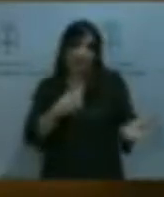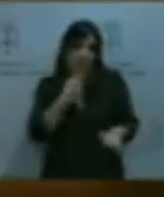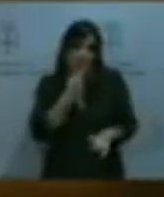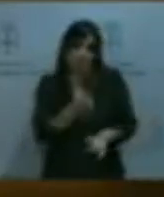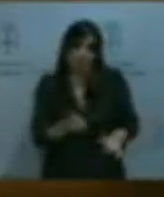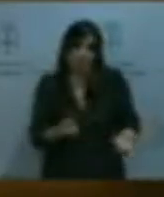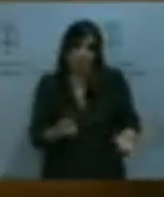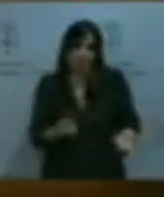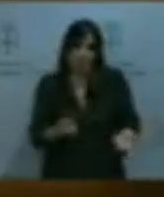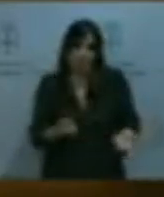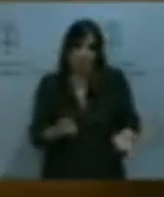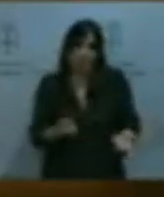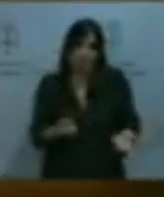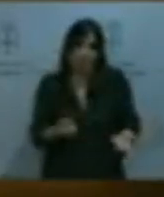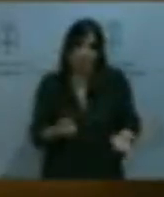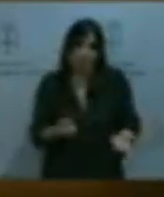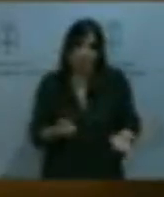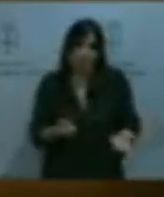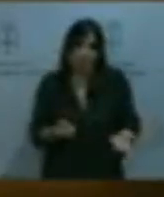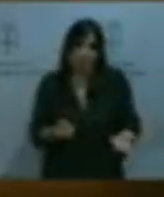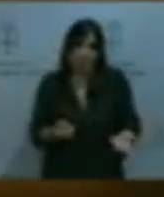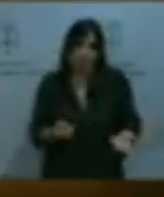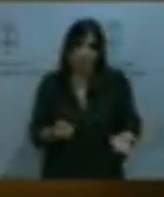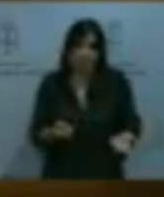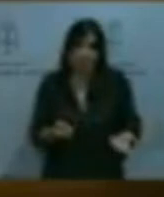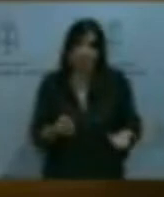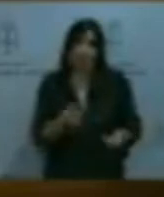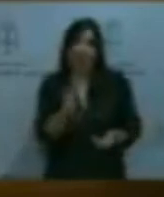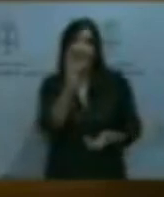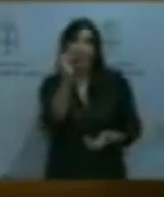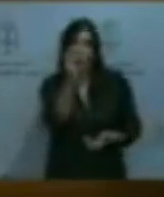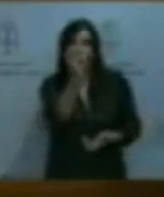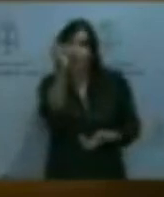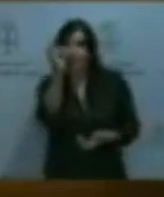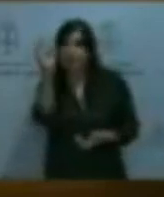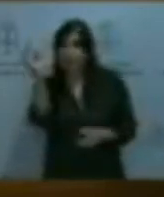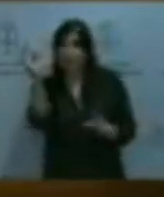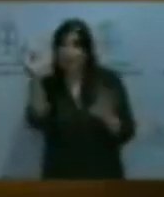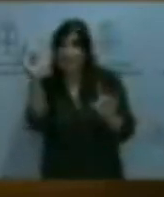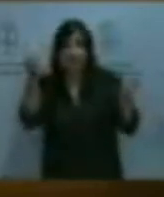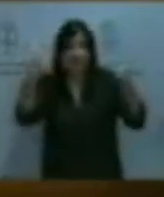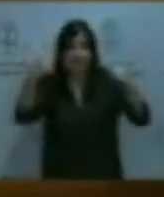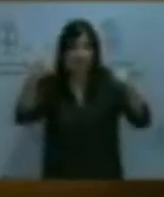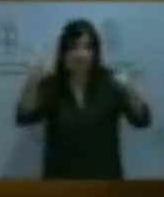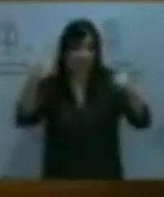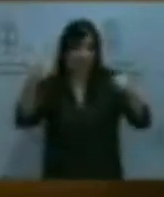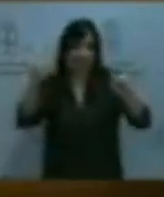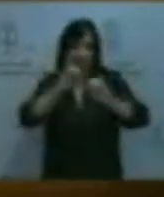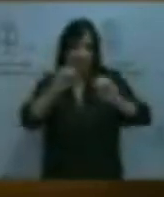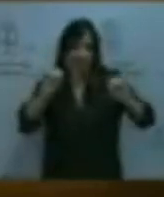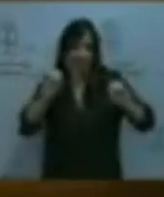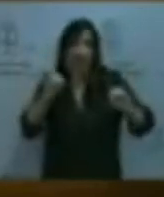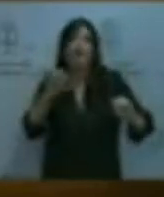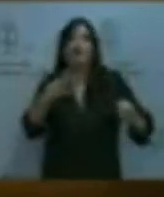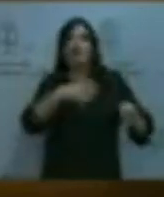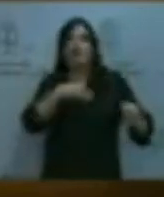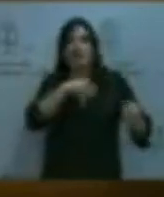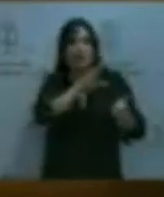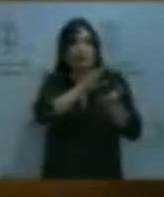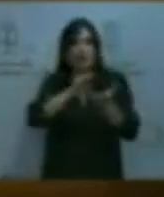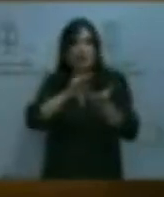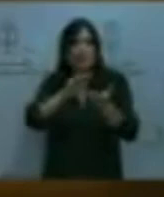en mucha teoría y nada de práctica porque bueno si vamos a papeles de incumplimiento en lo que se refiere a